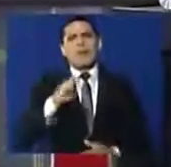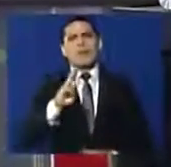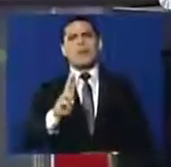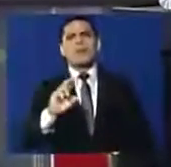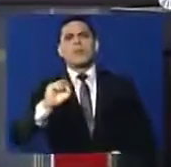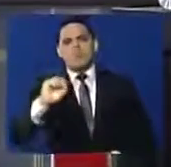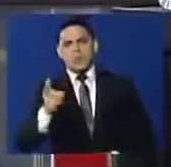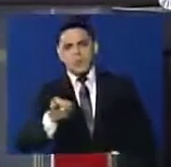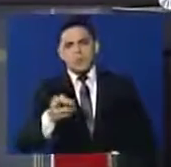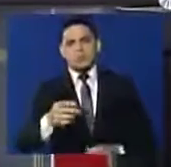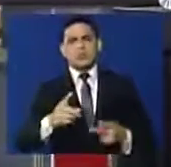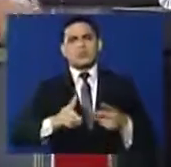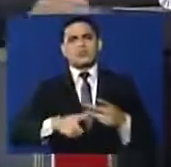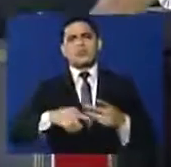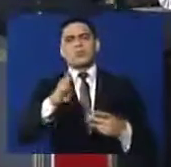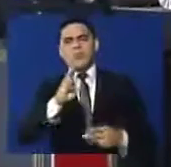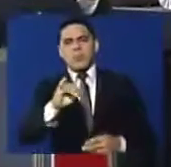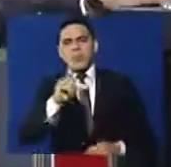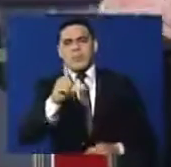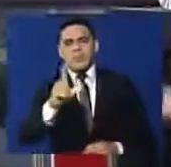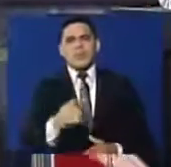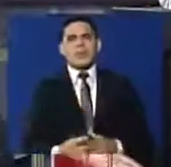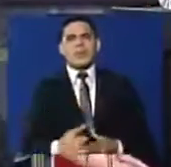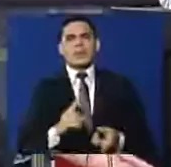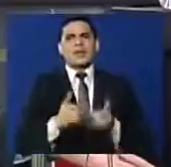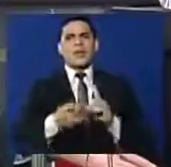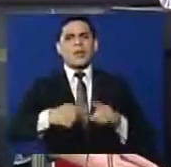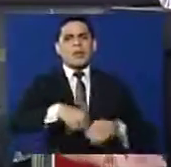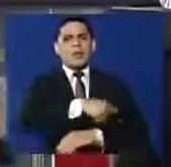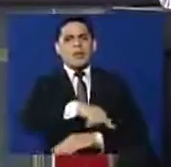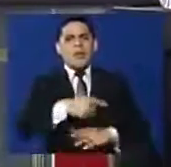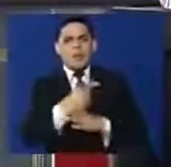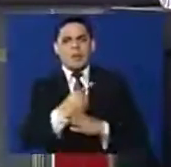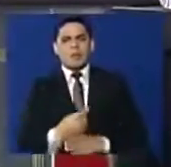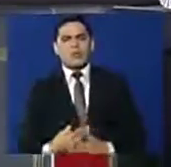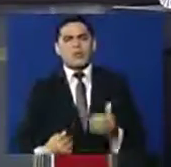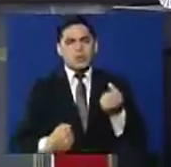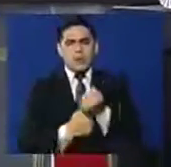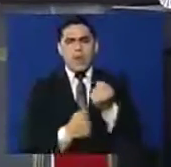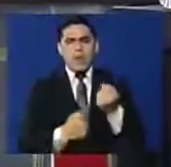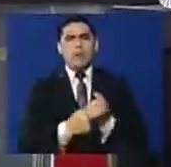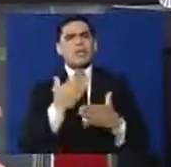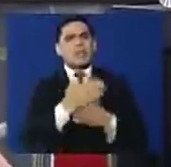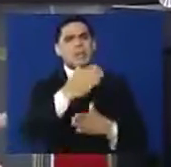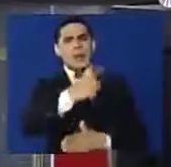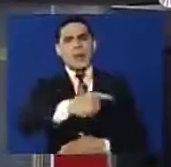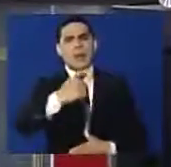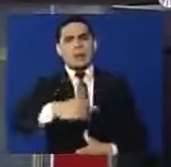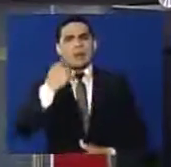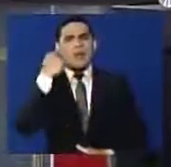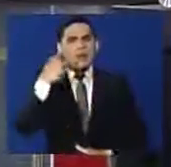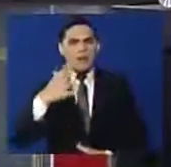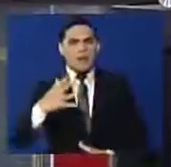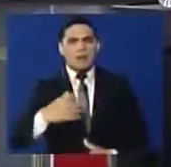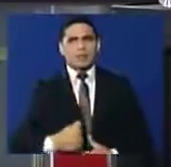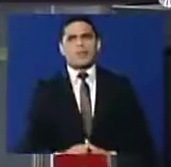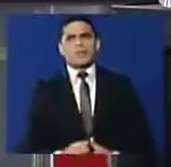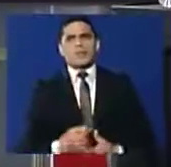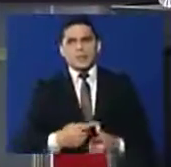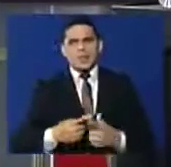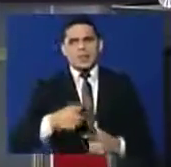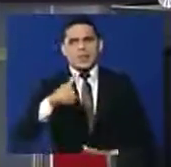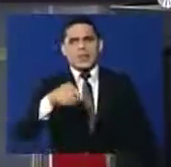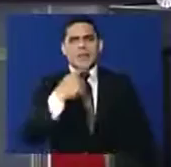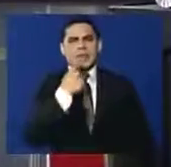Bush, etcétera, se rodeen de artistas en un momento determinado en una contienda electoral. De hecho,